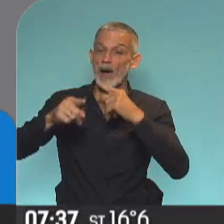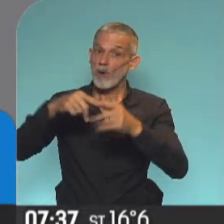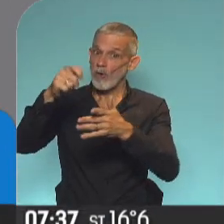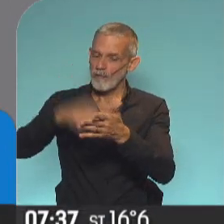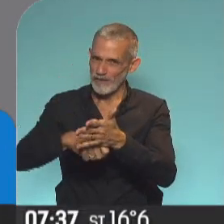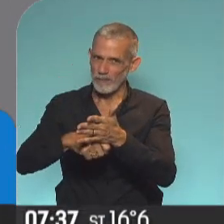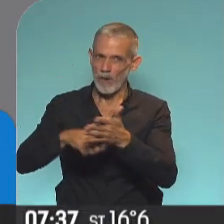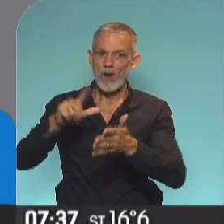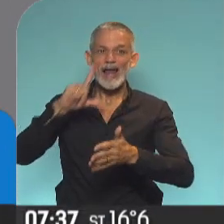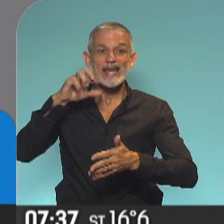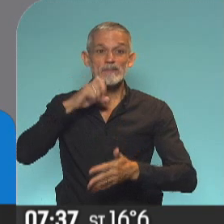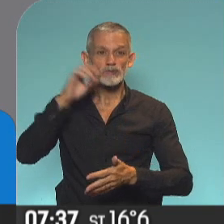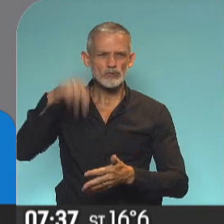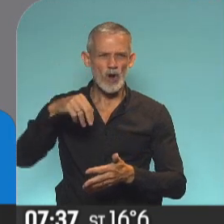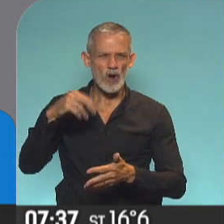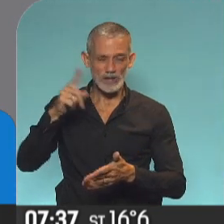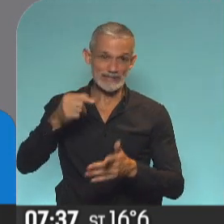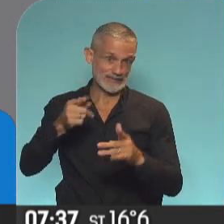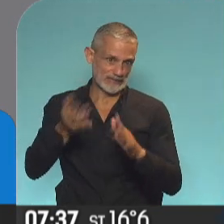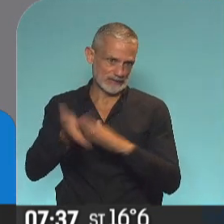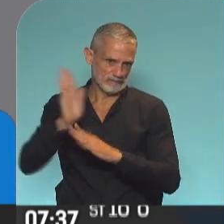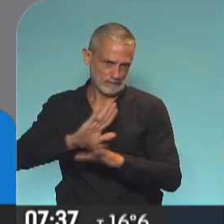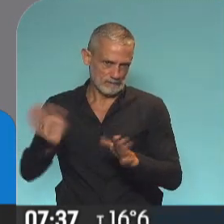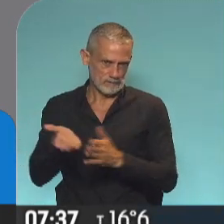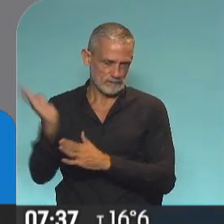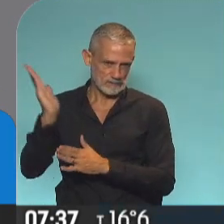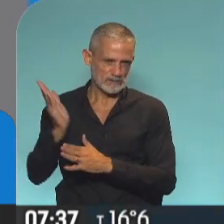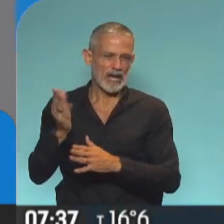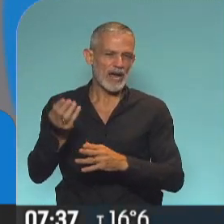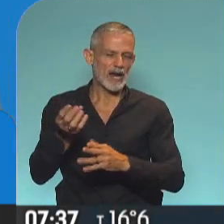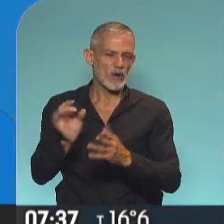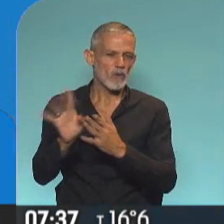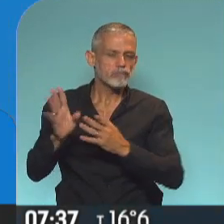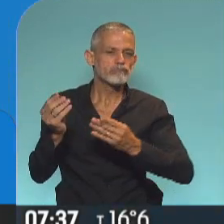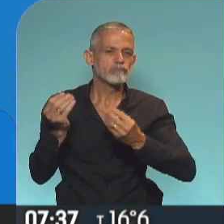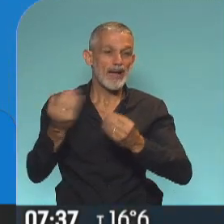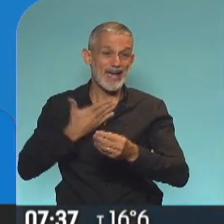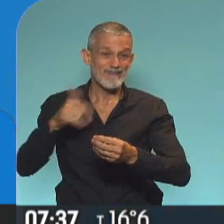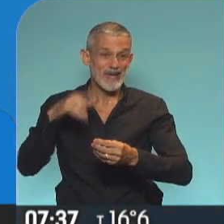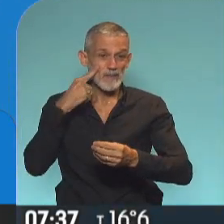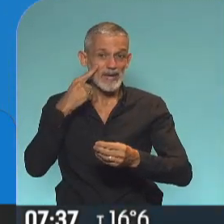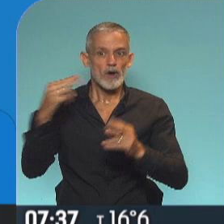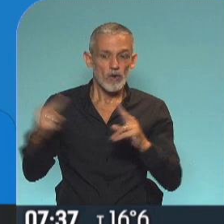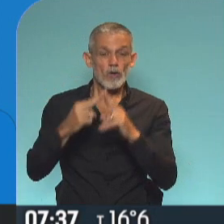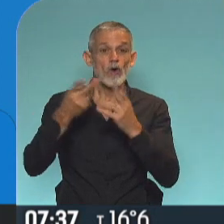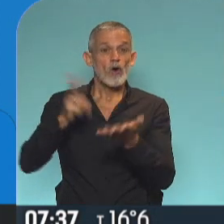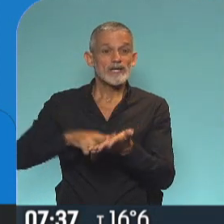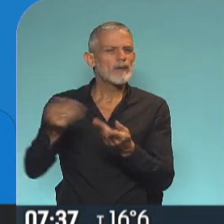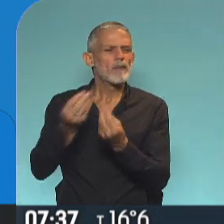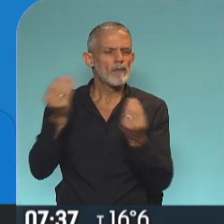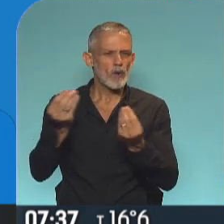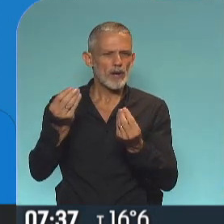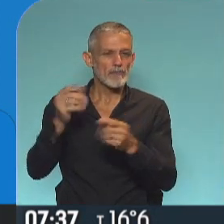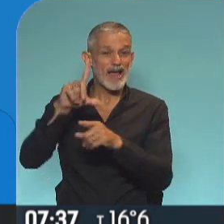Después de David Lipton, lo corrieron del FMI. ¿Y por qué te digo que nos los vamos a volver a encontrar? Porque mira lo que le